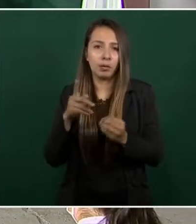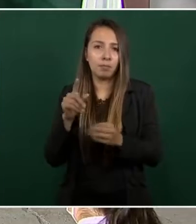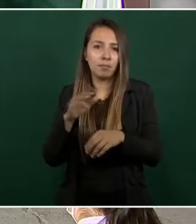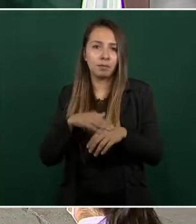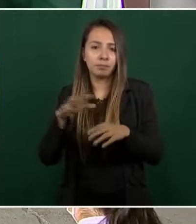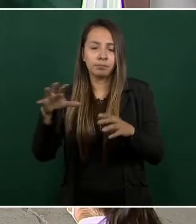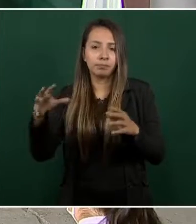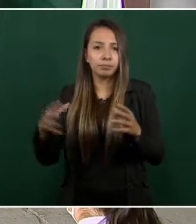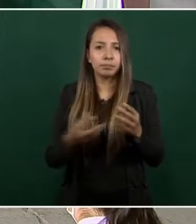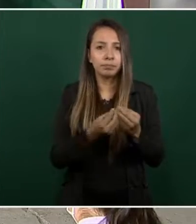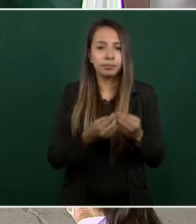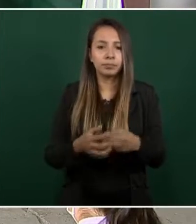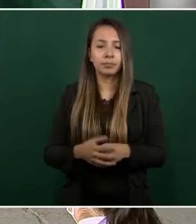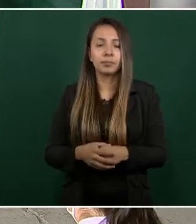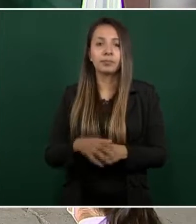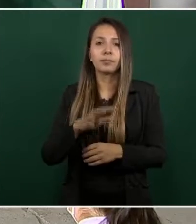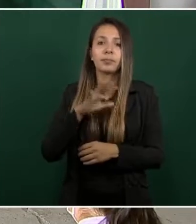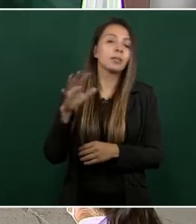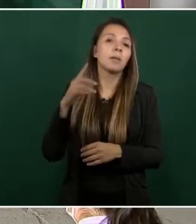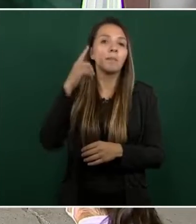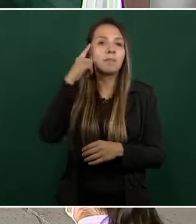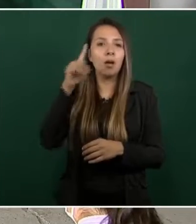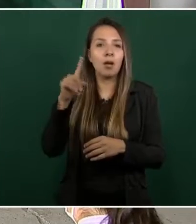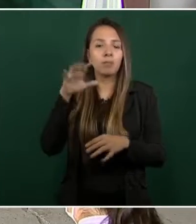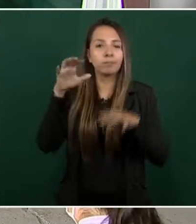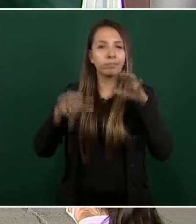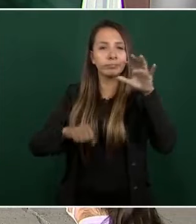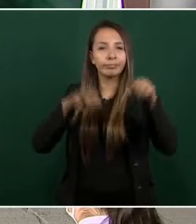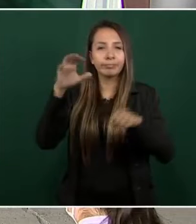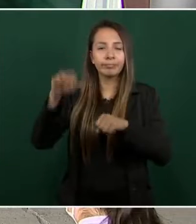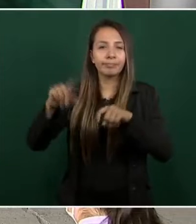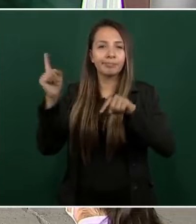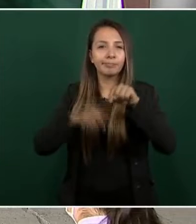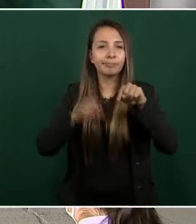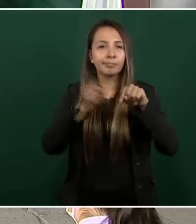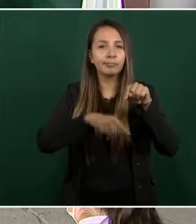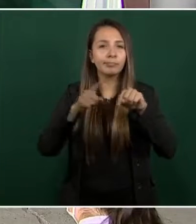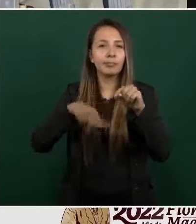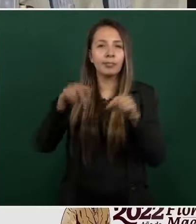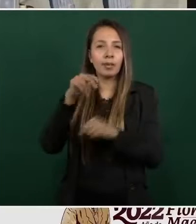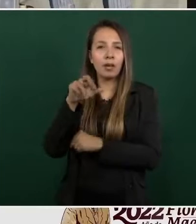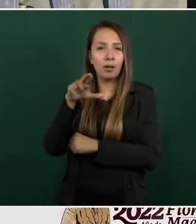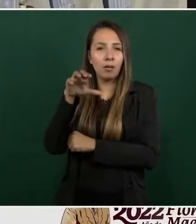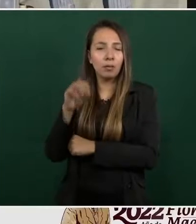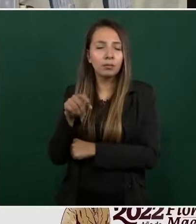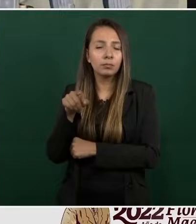operaciones para el combate al narcotráfico, en este mes se aseguraron